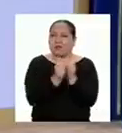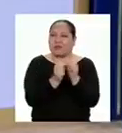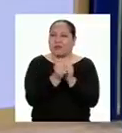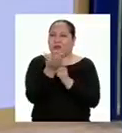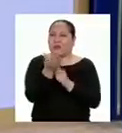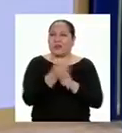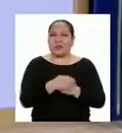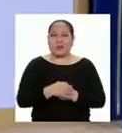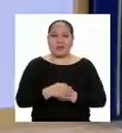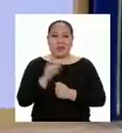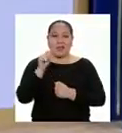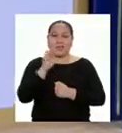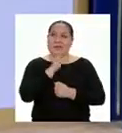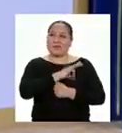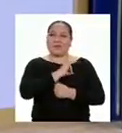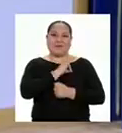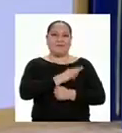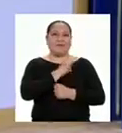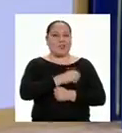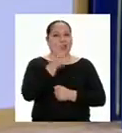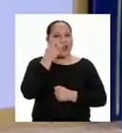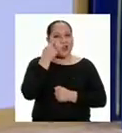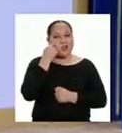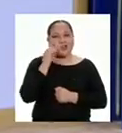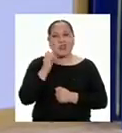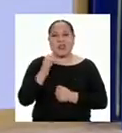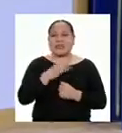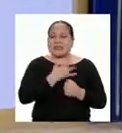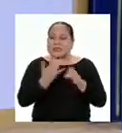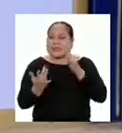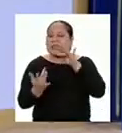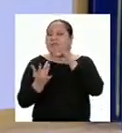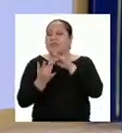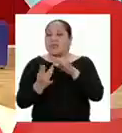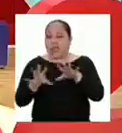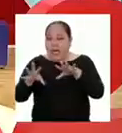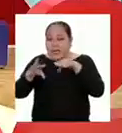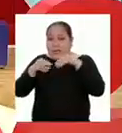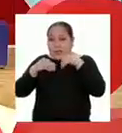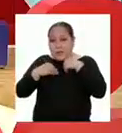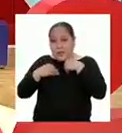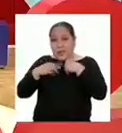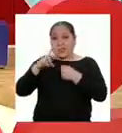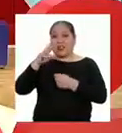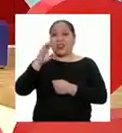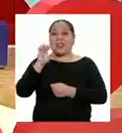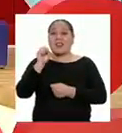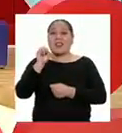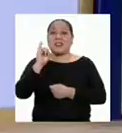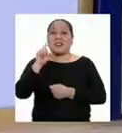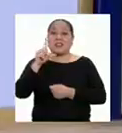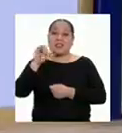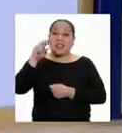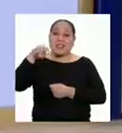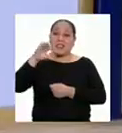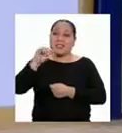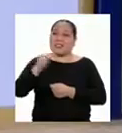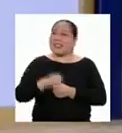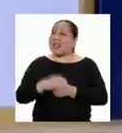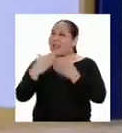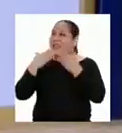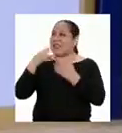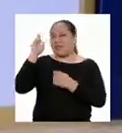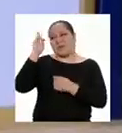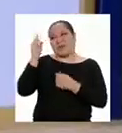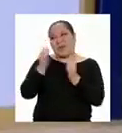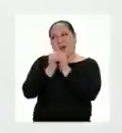Yanira? Ha sido muy provechoso conocer de empatía, tolerancia y resiliencia. Muchas gracias, profesora, por